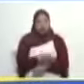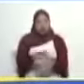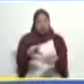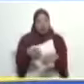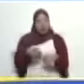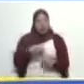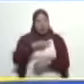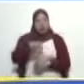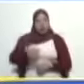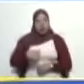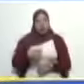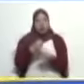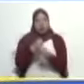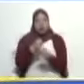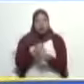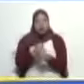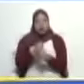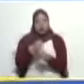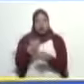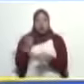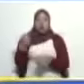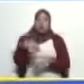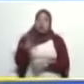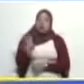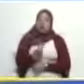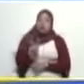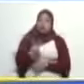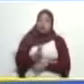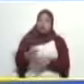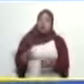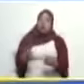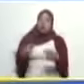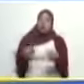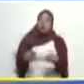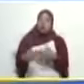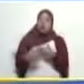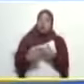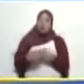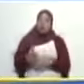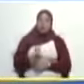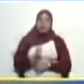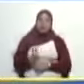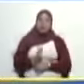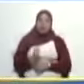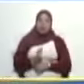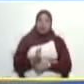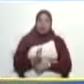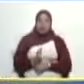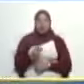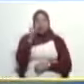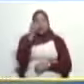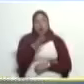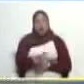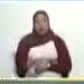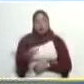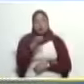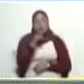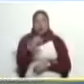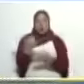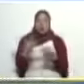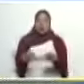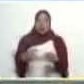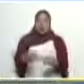a nuestros héroes y heroínas que han venido venciendo el bloqueo criminal contra Venezuela. Aquí está, este es el Cuerpo Nacional de